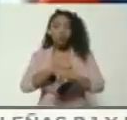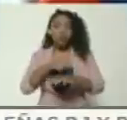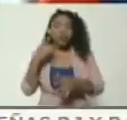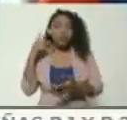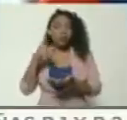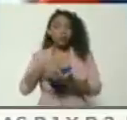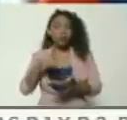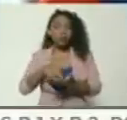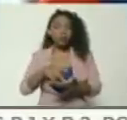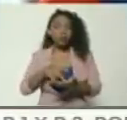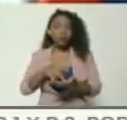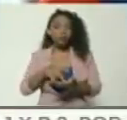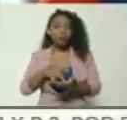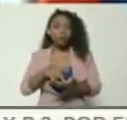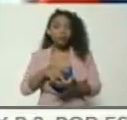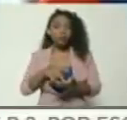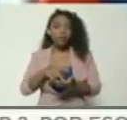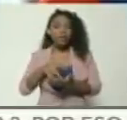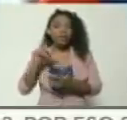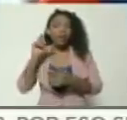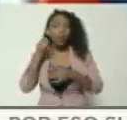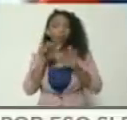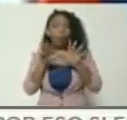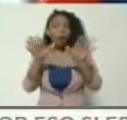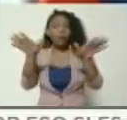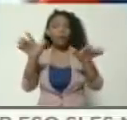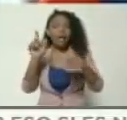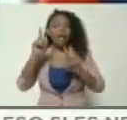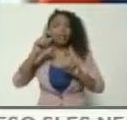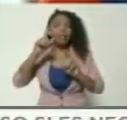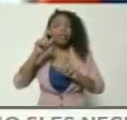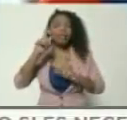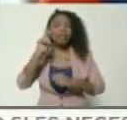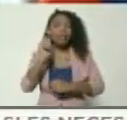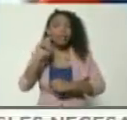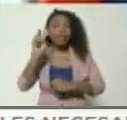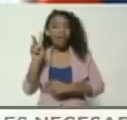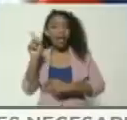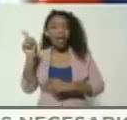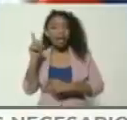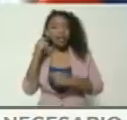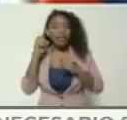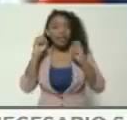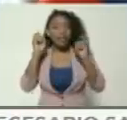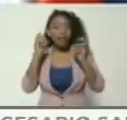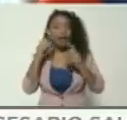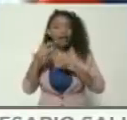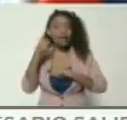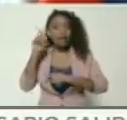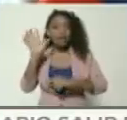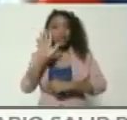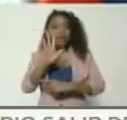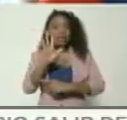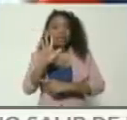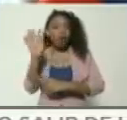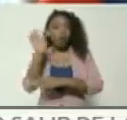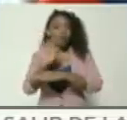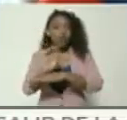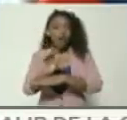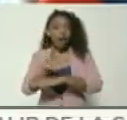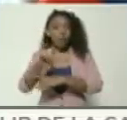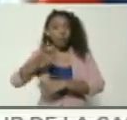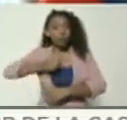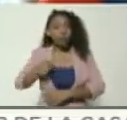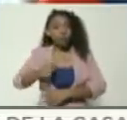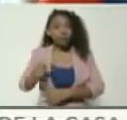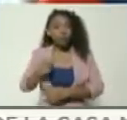comunitaria Guacamaya TV en el estado Zulia. Por este caso fueron acusados 5 funcionarios policiales por